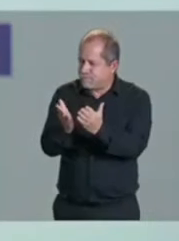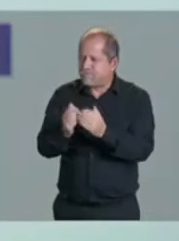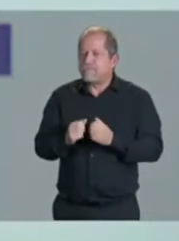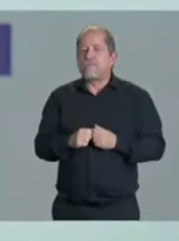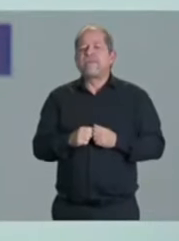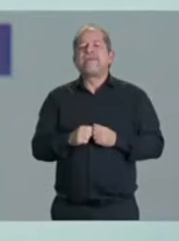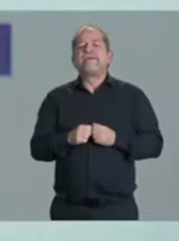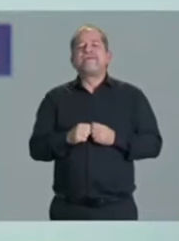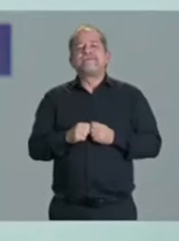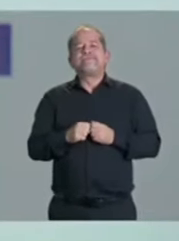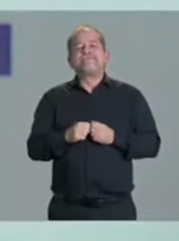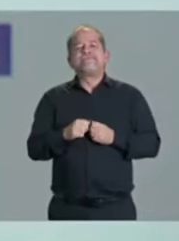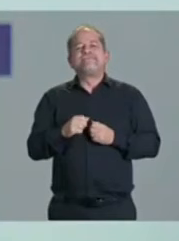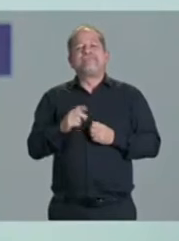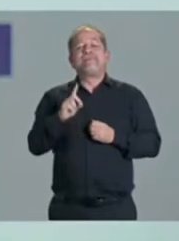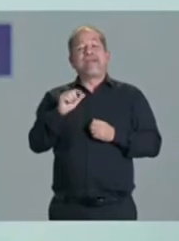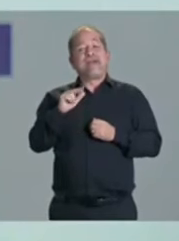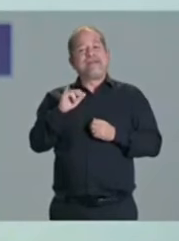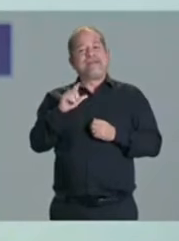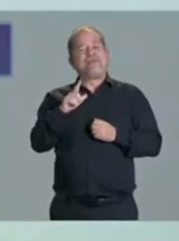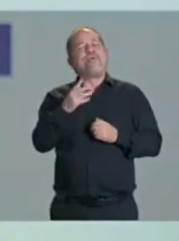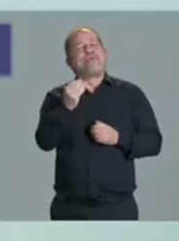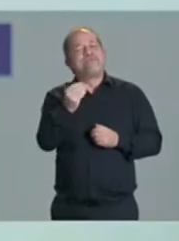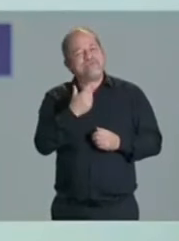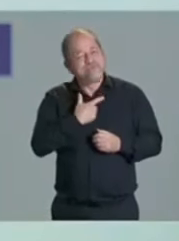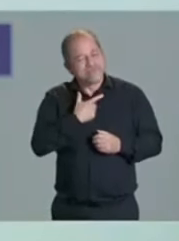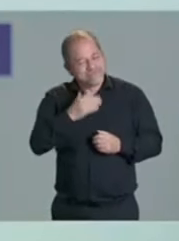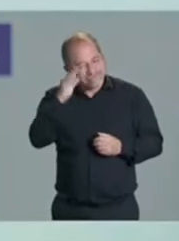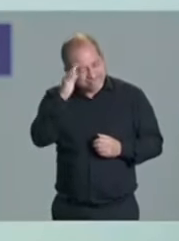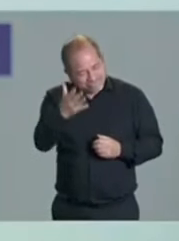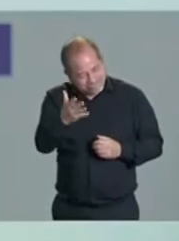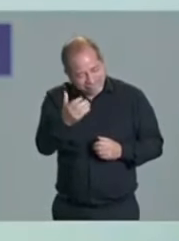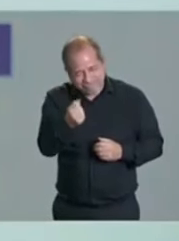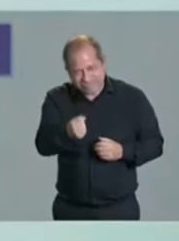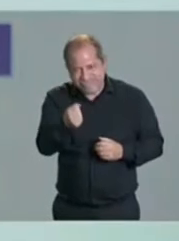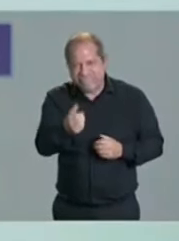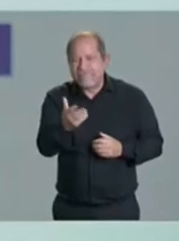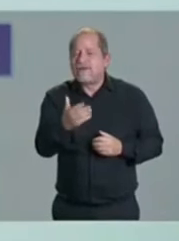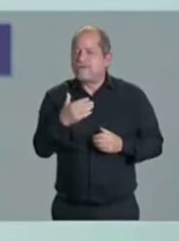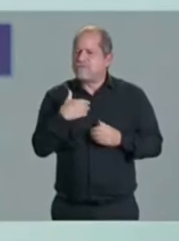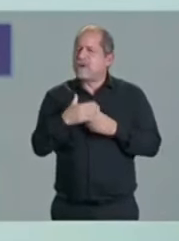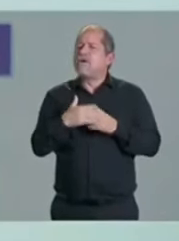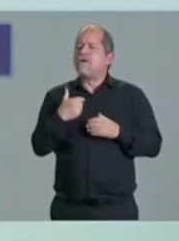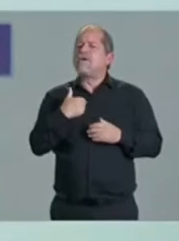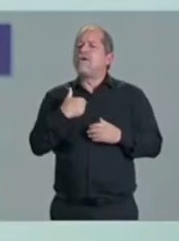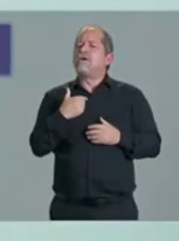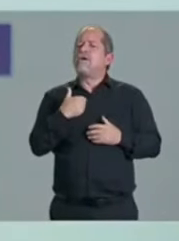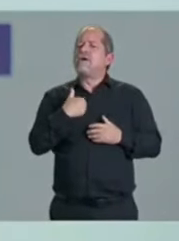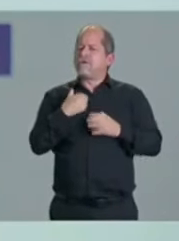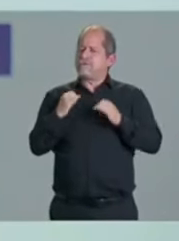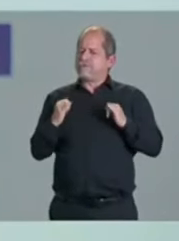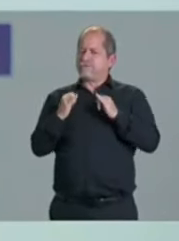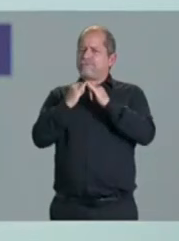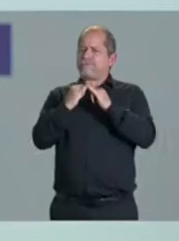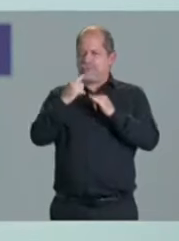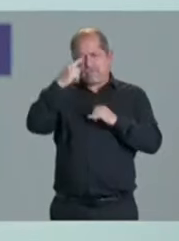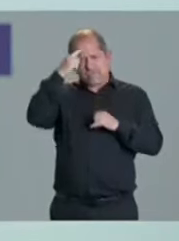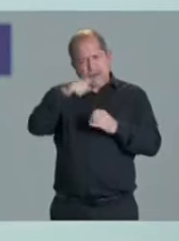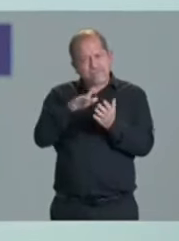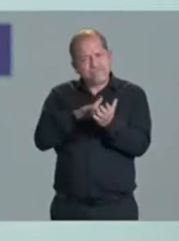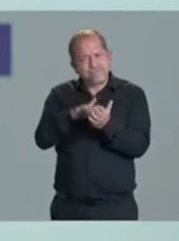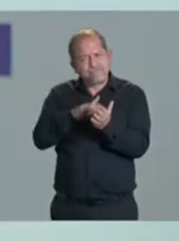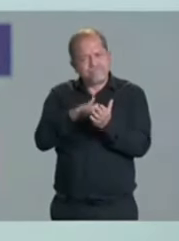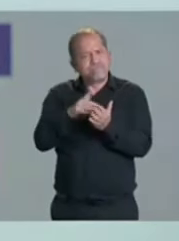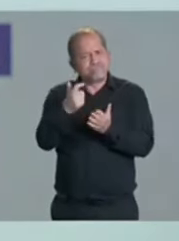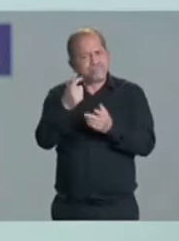el único que está preso por narcotráfico es García Luna, que fue el secretario de Seguridad de Calderón. Oye, Claudia, ¿qué